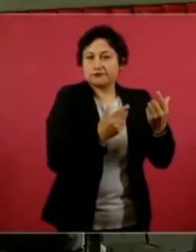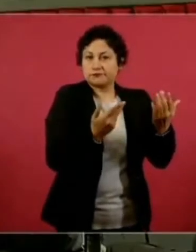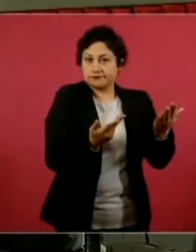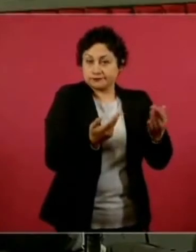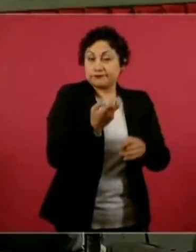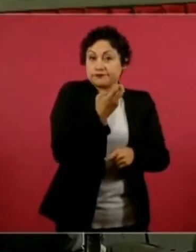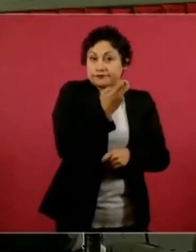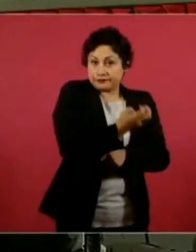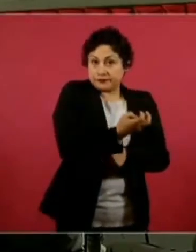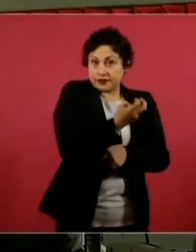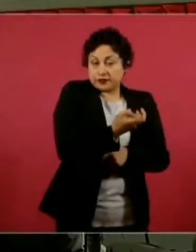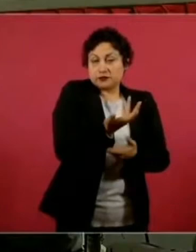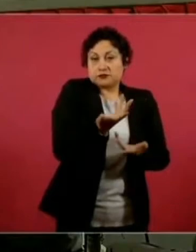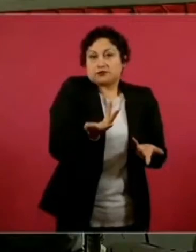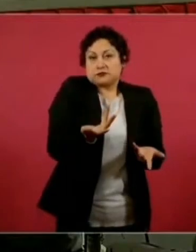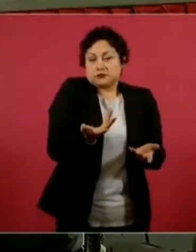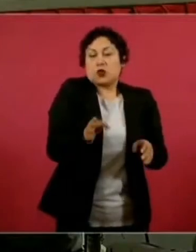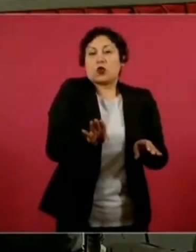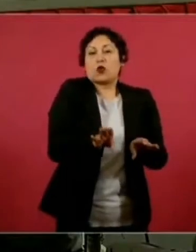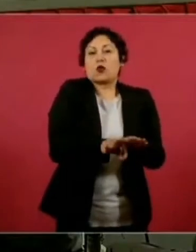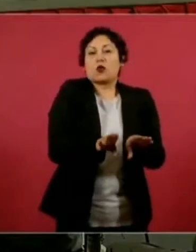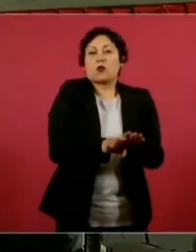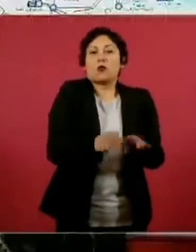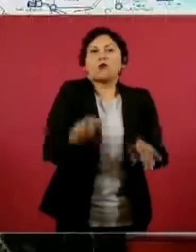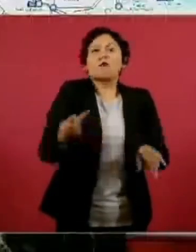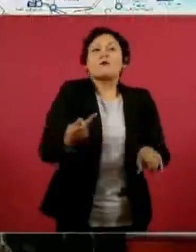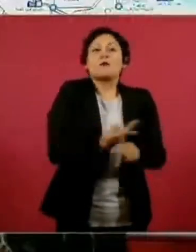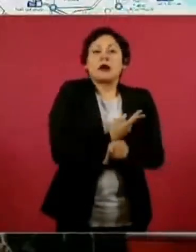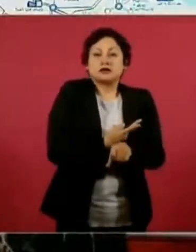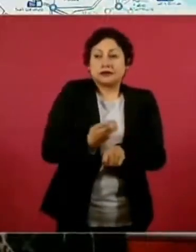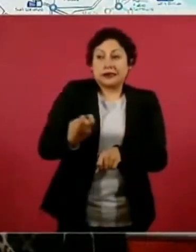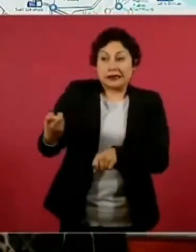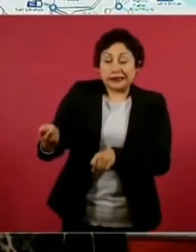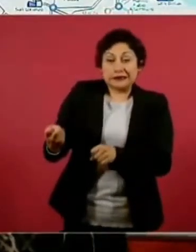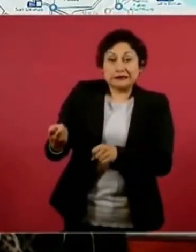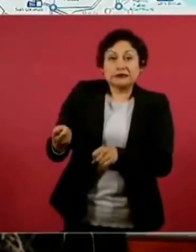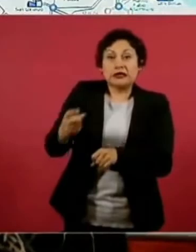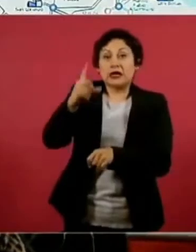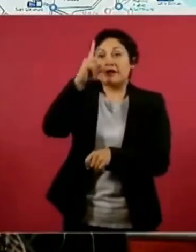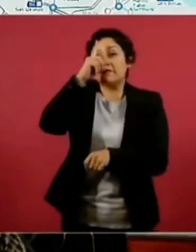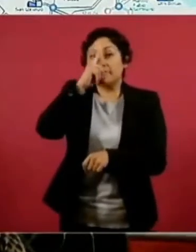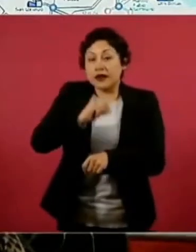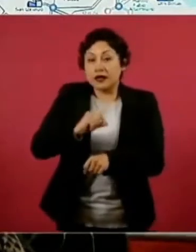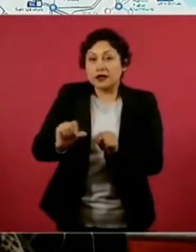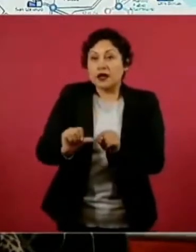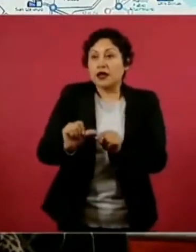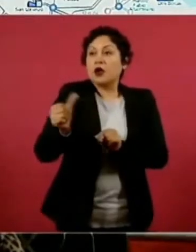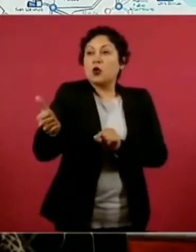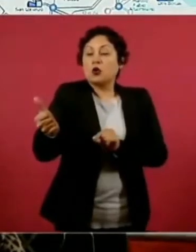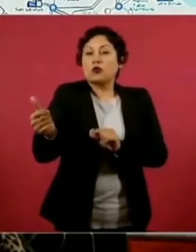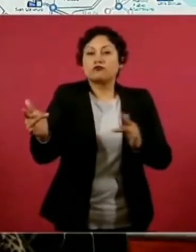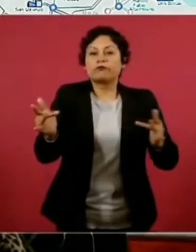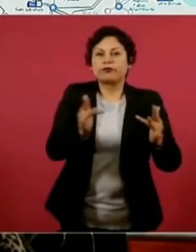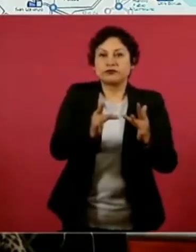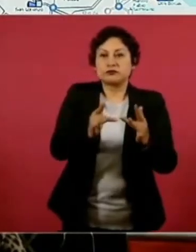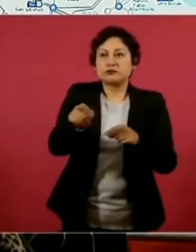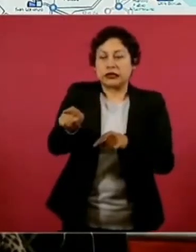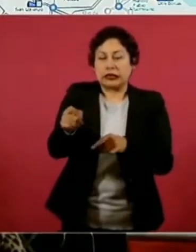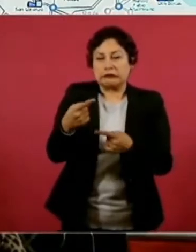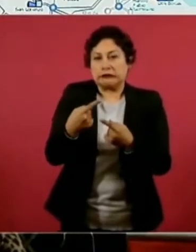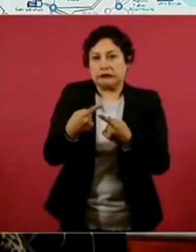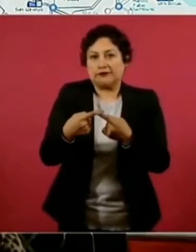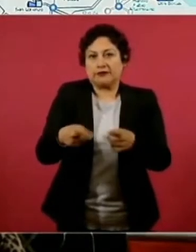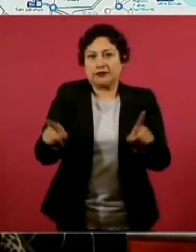Esto nos provoca una condición de desbalance y ante una falla, este sistema se va a comportar de manera distinta que si lo hubiera hecho